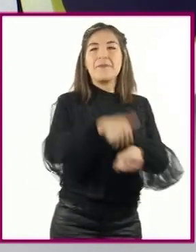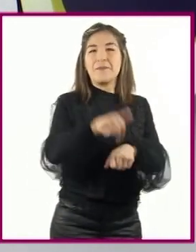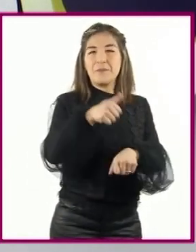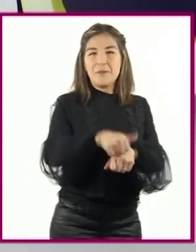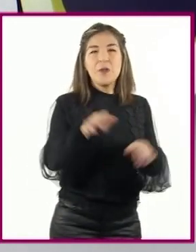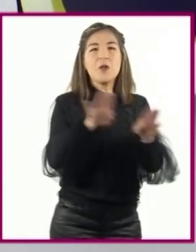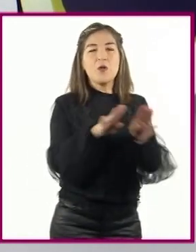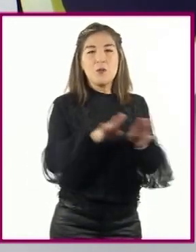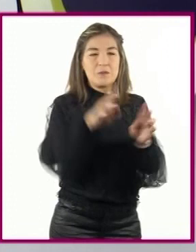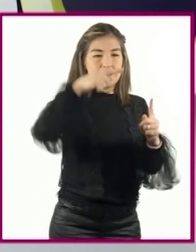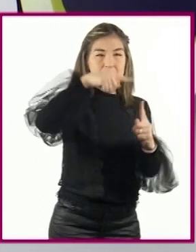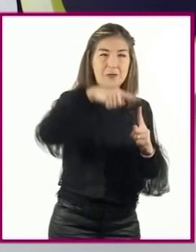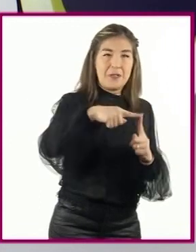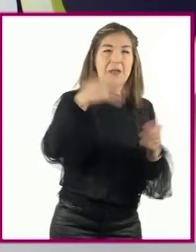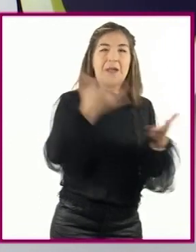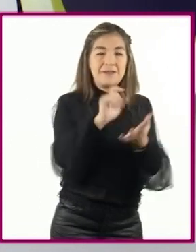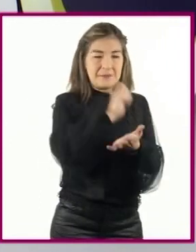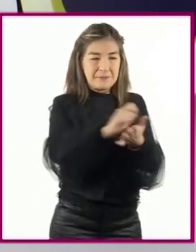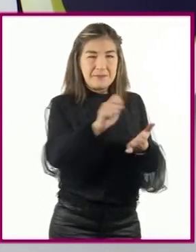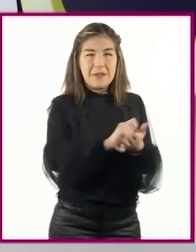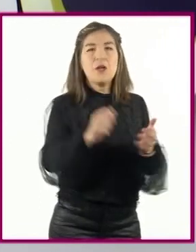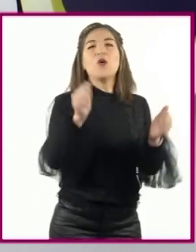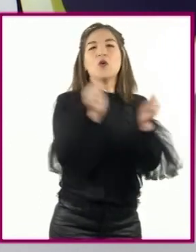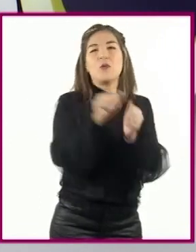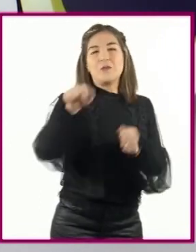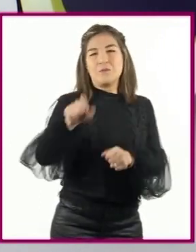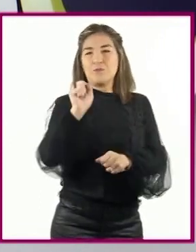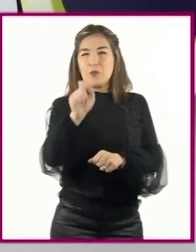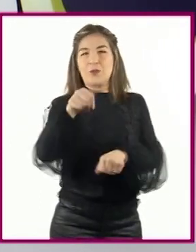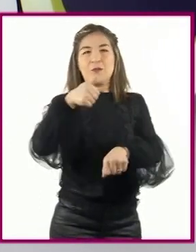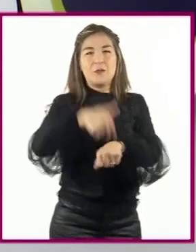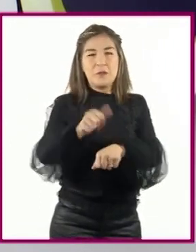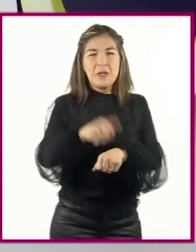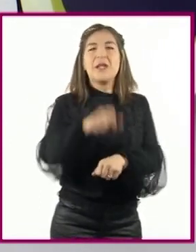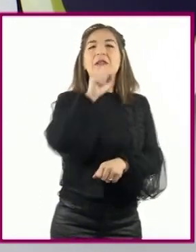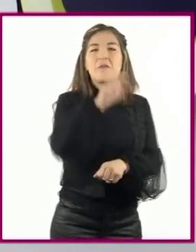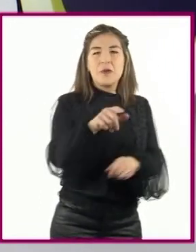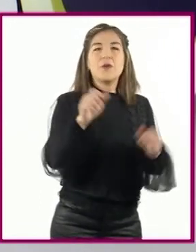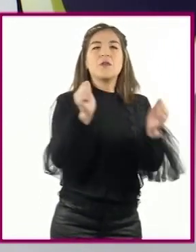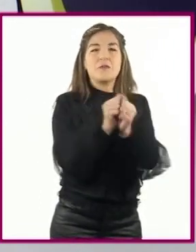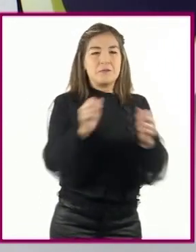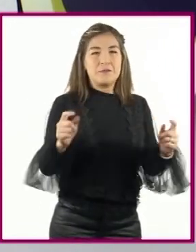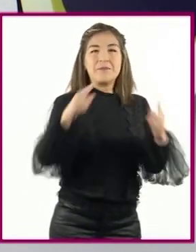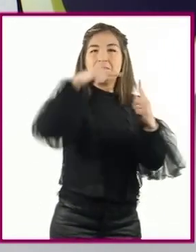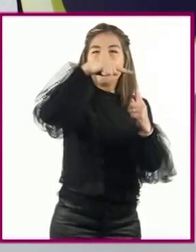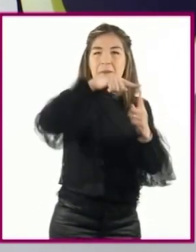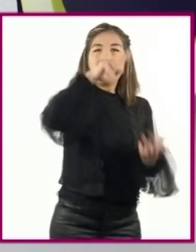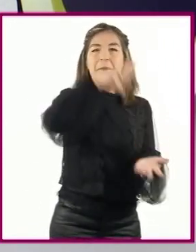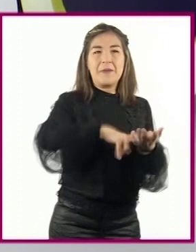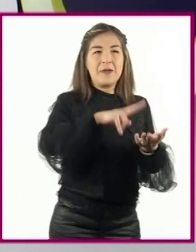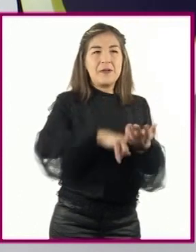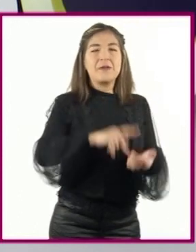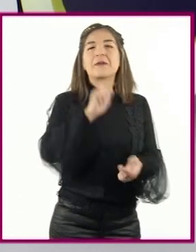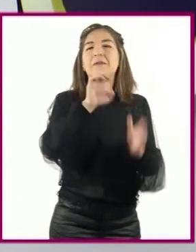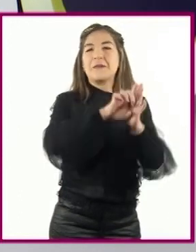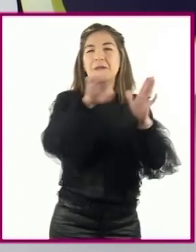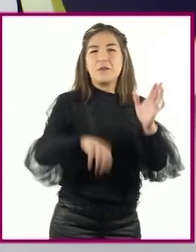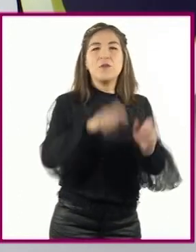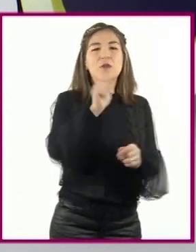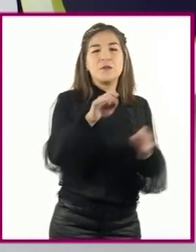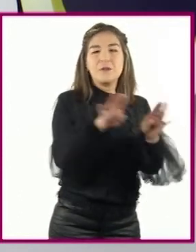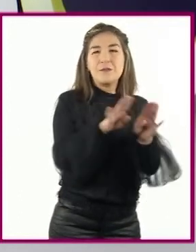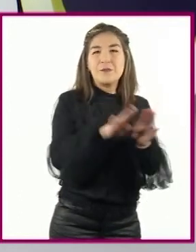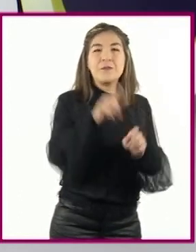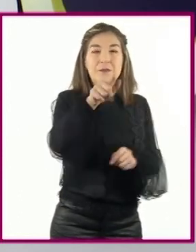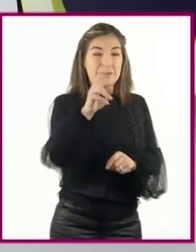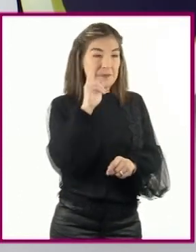de números naturales entre decimales e identificar divisiones equivalentes, es decir, aquellas que